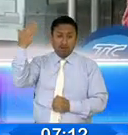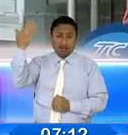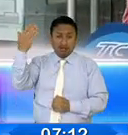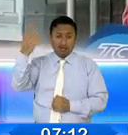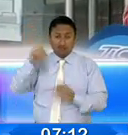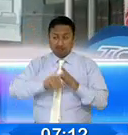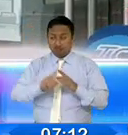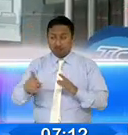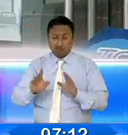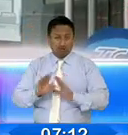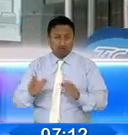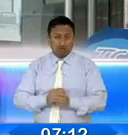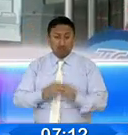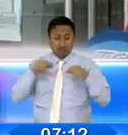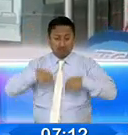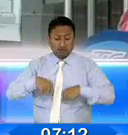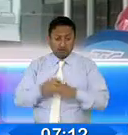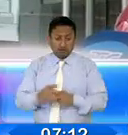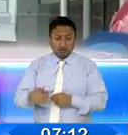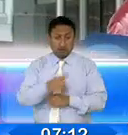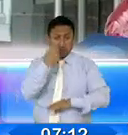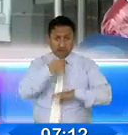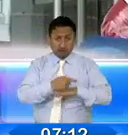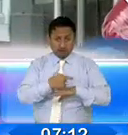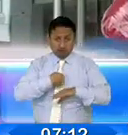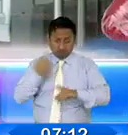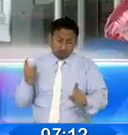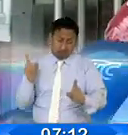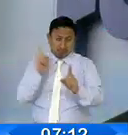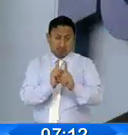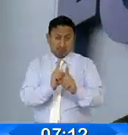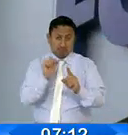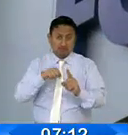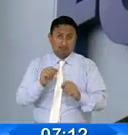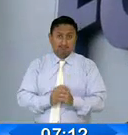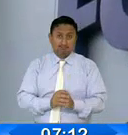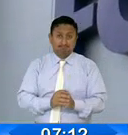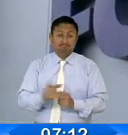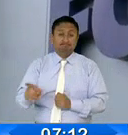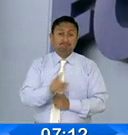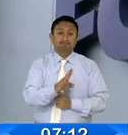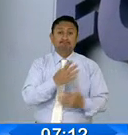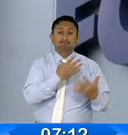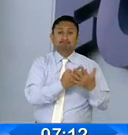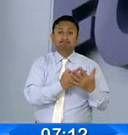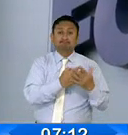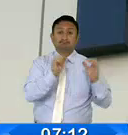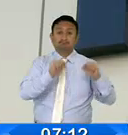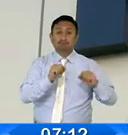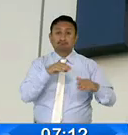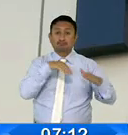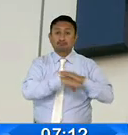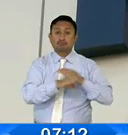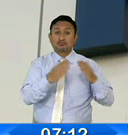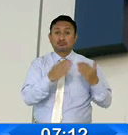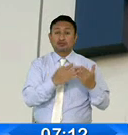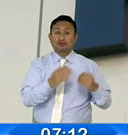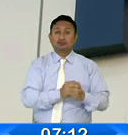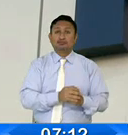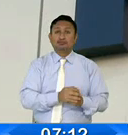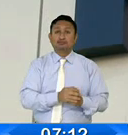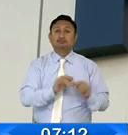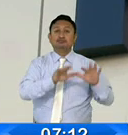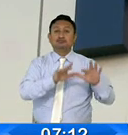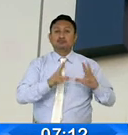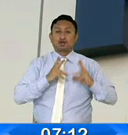y se presentará de acuerdo a lo que ha dispuesto la autoridad judicial. A quienes sí se les ordenó prisión preventiva fue a Jimena A., secretaria de Salud del